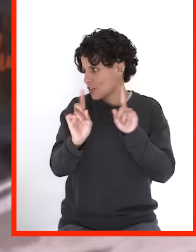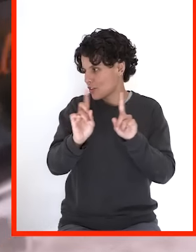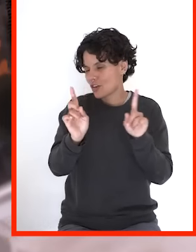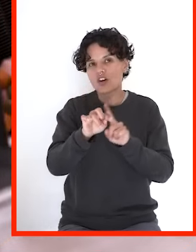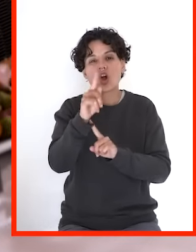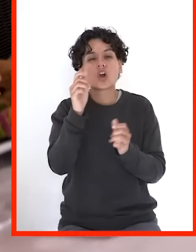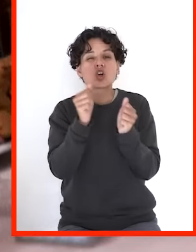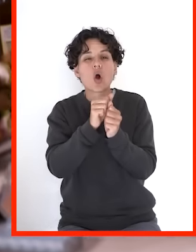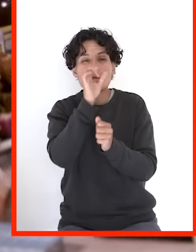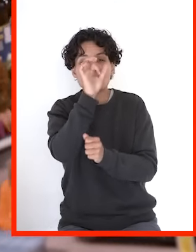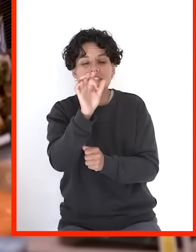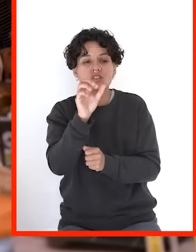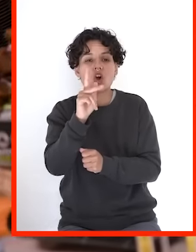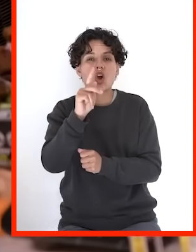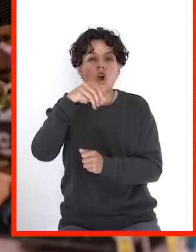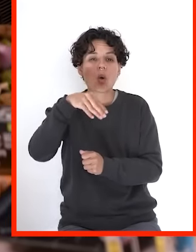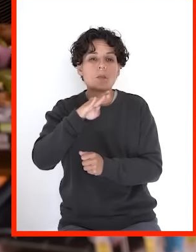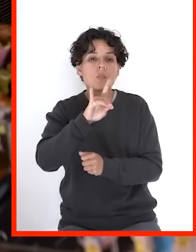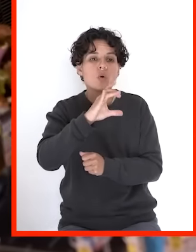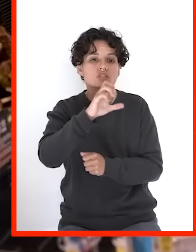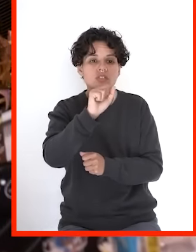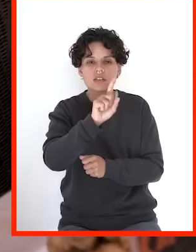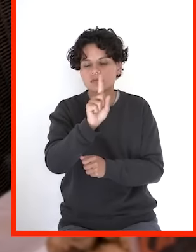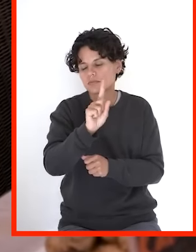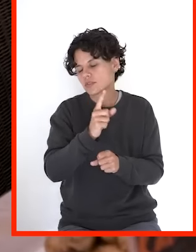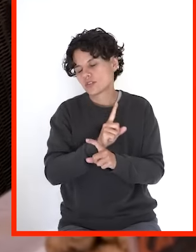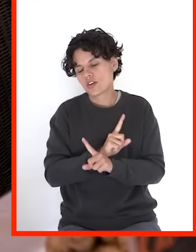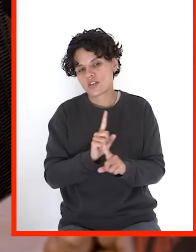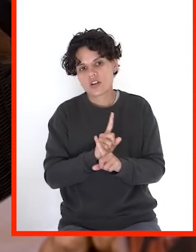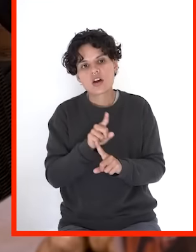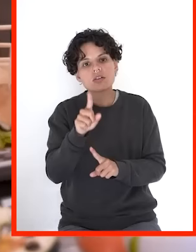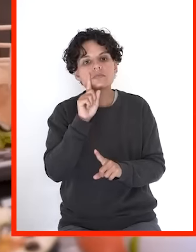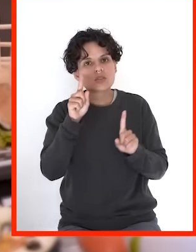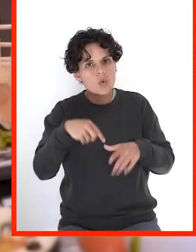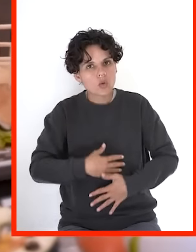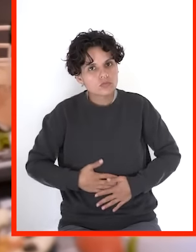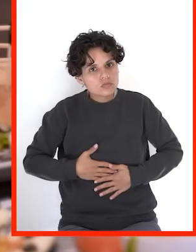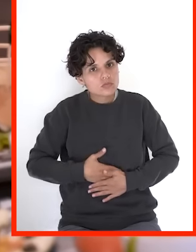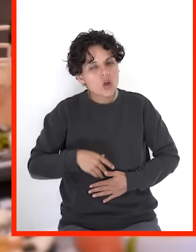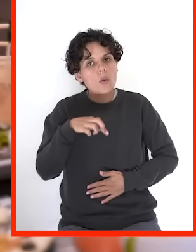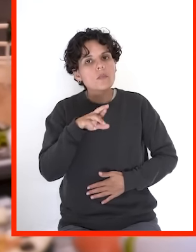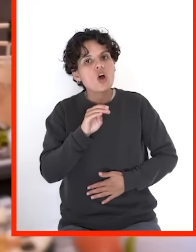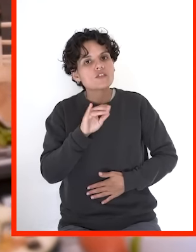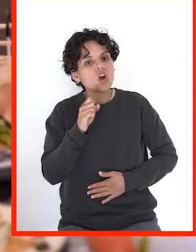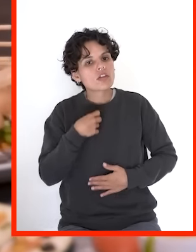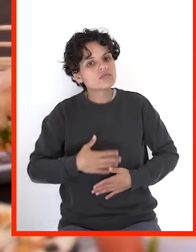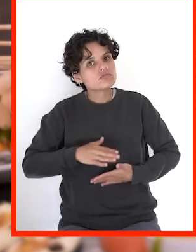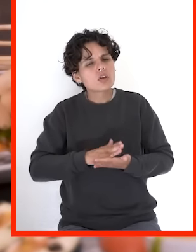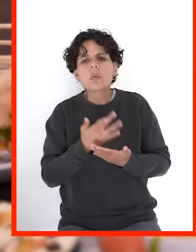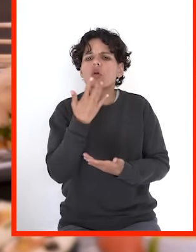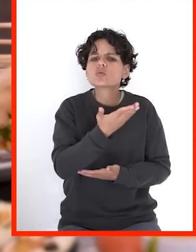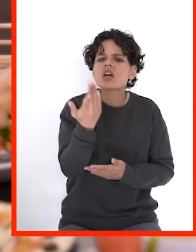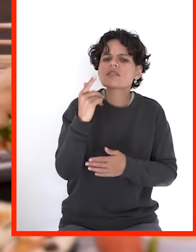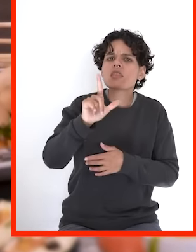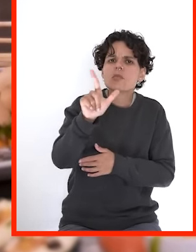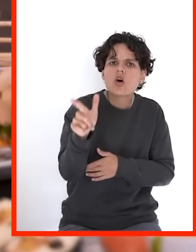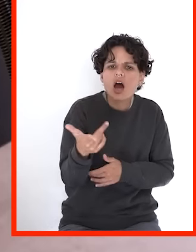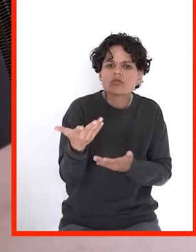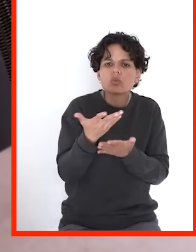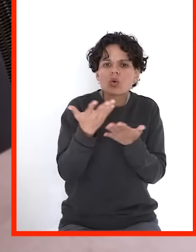Antes que terminara el programa tuvimos que hacer un break. ¿Es un probiótico? Ahí. Oye, ¿por qué se van a tanto en venir? ¿Qué pasó? ¿No están nuestros